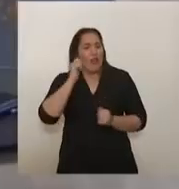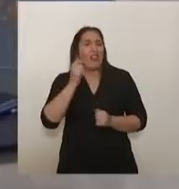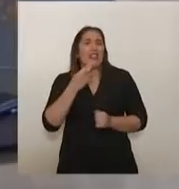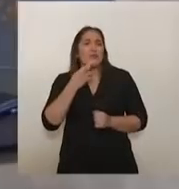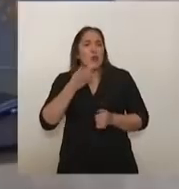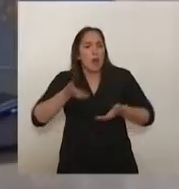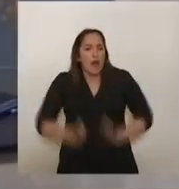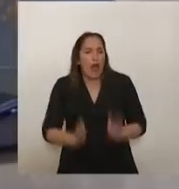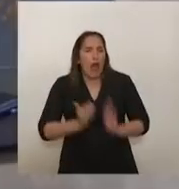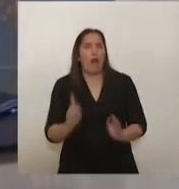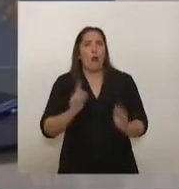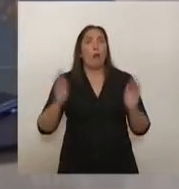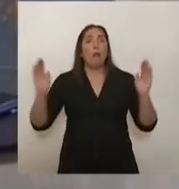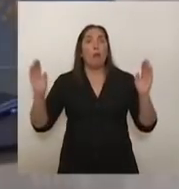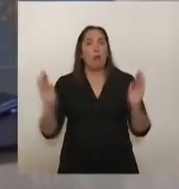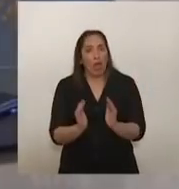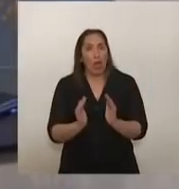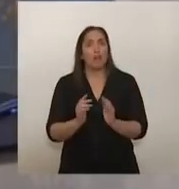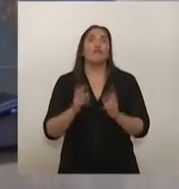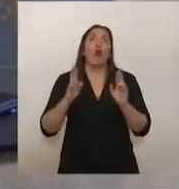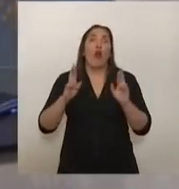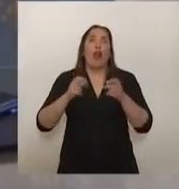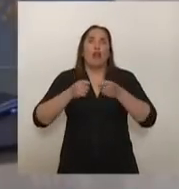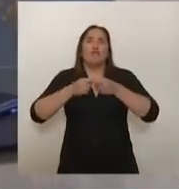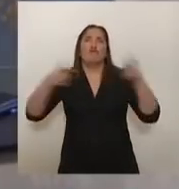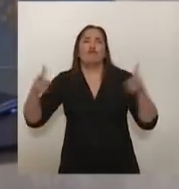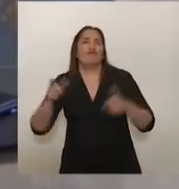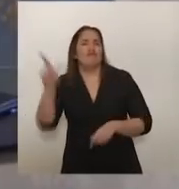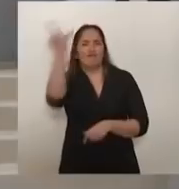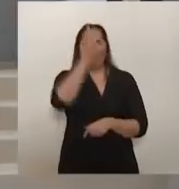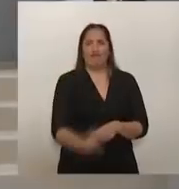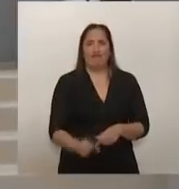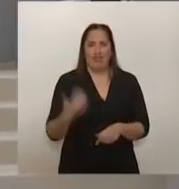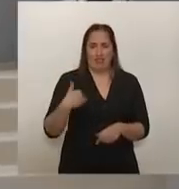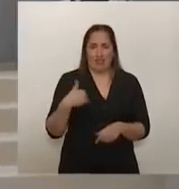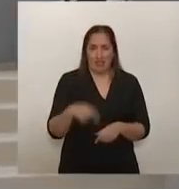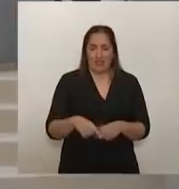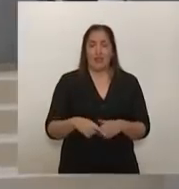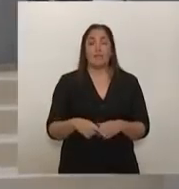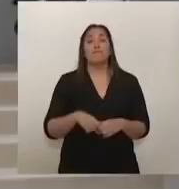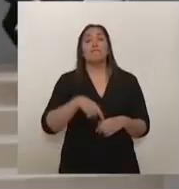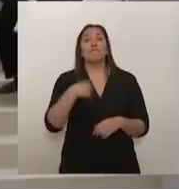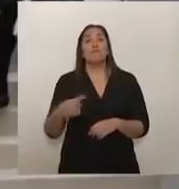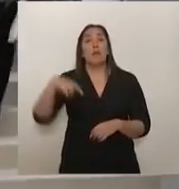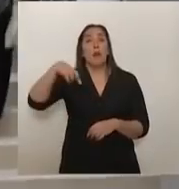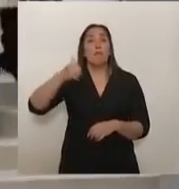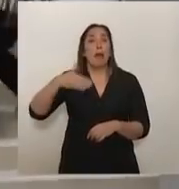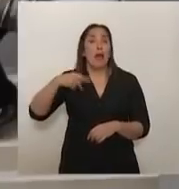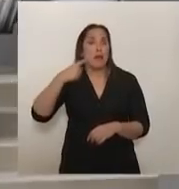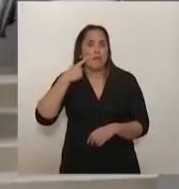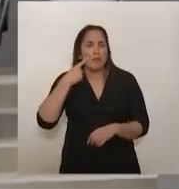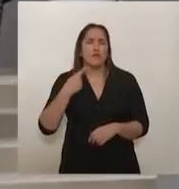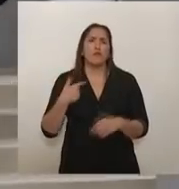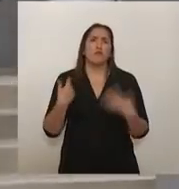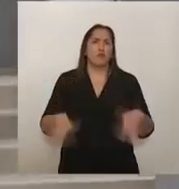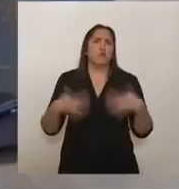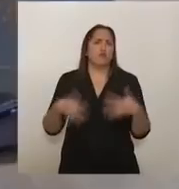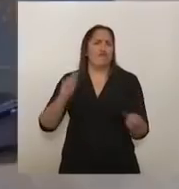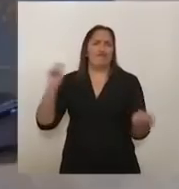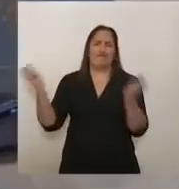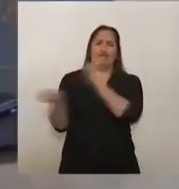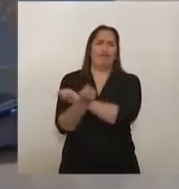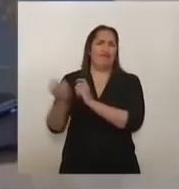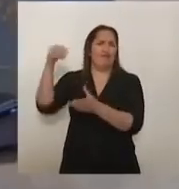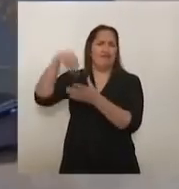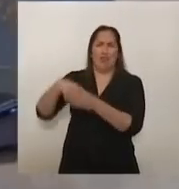años. Ojalá los programas puedan ampliarse pronto a todo el país. PAMI. Es realmente impresionante el cambio en el